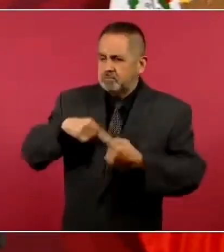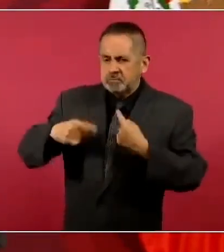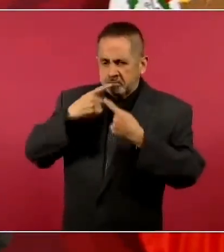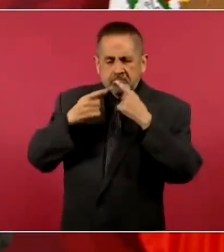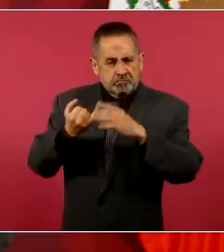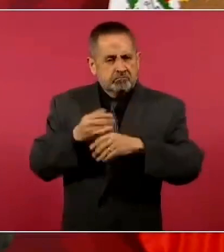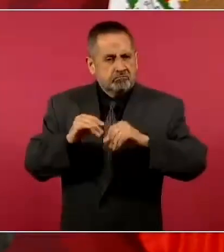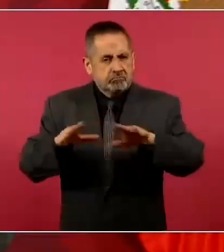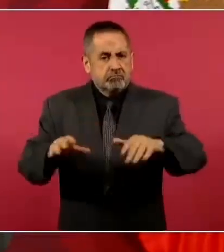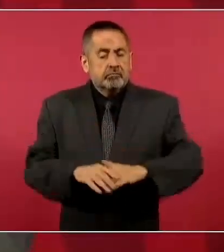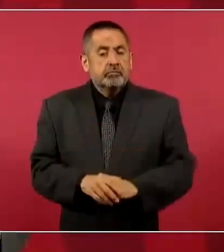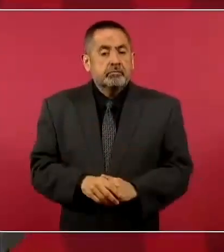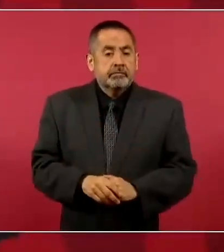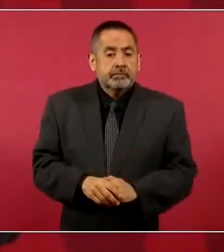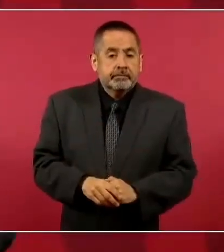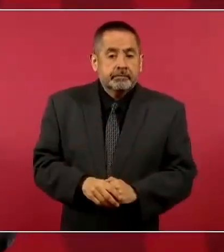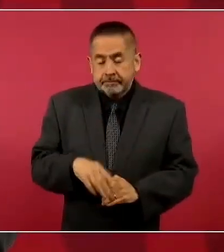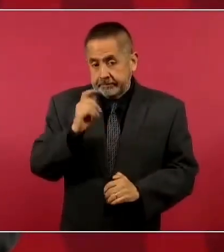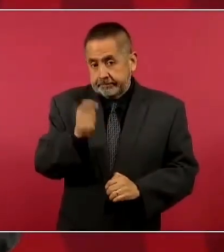Entonces,